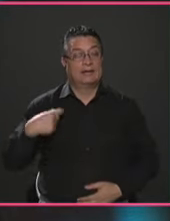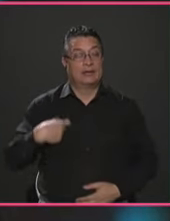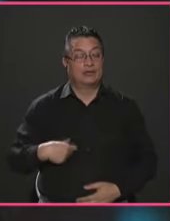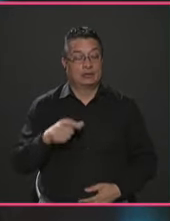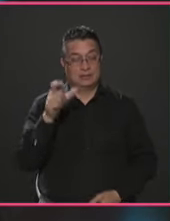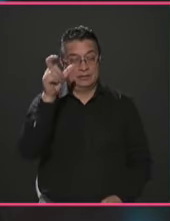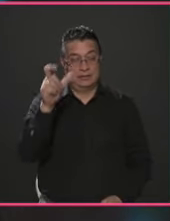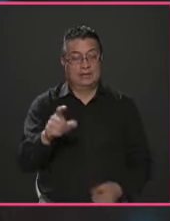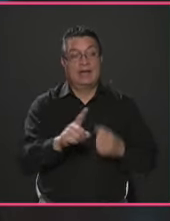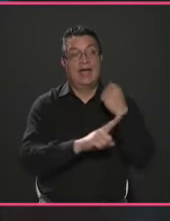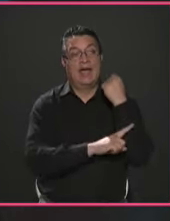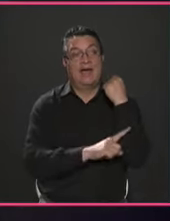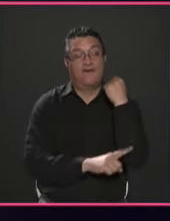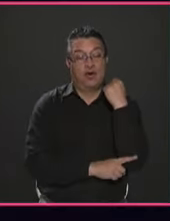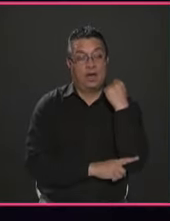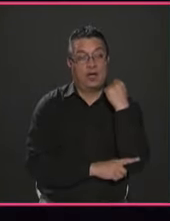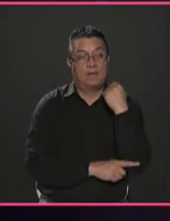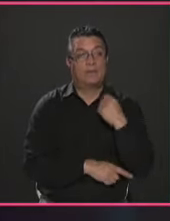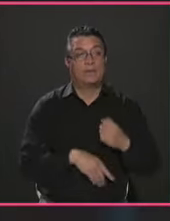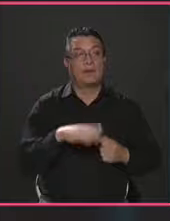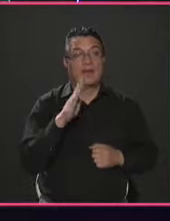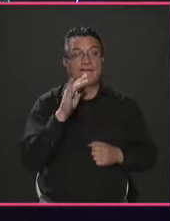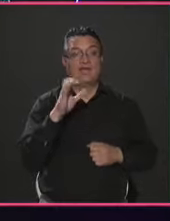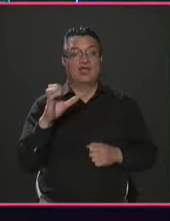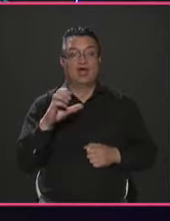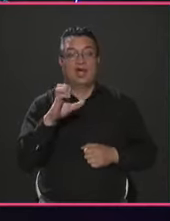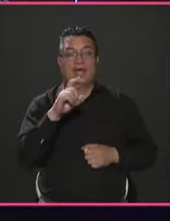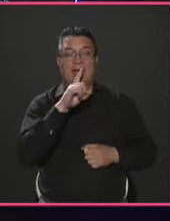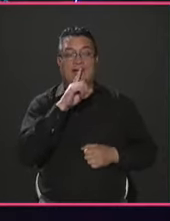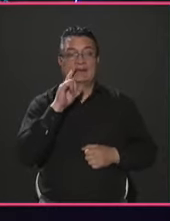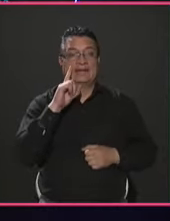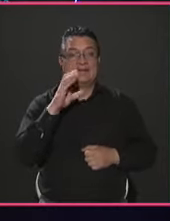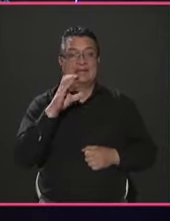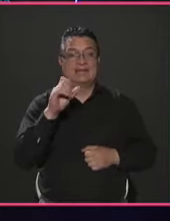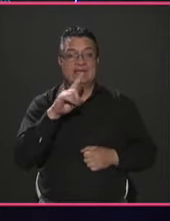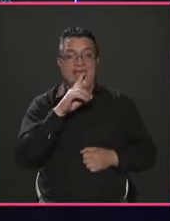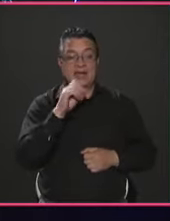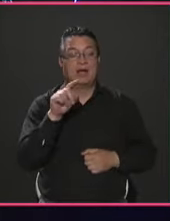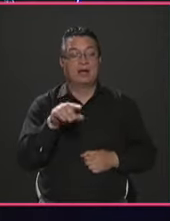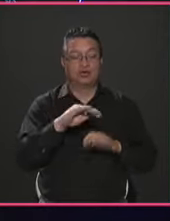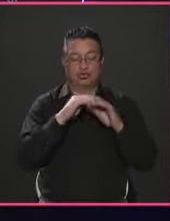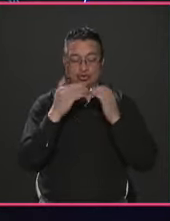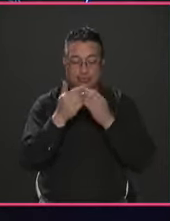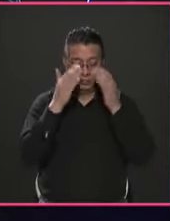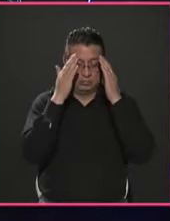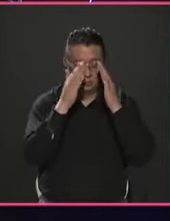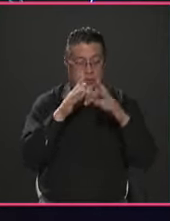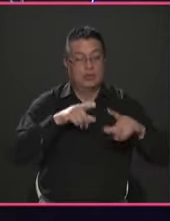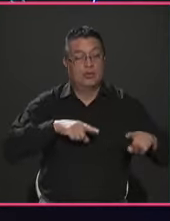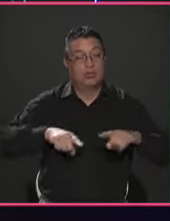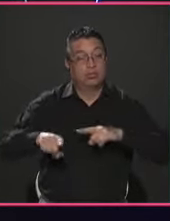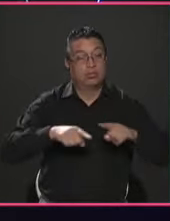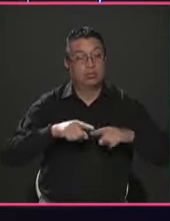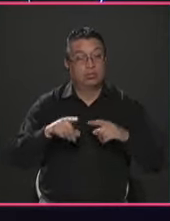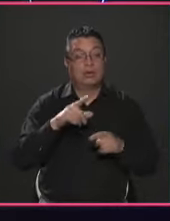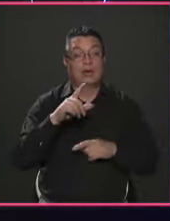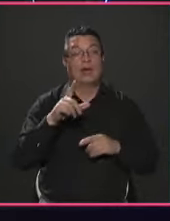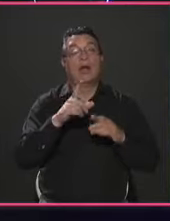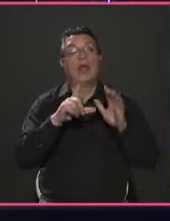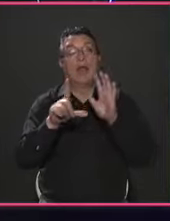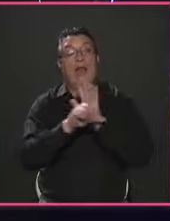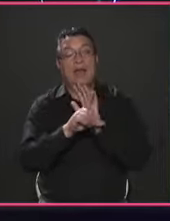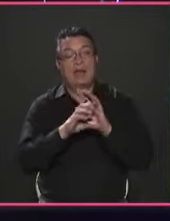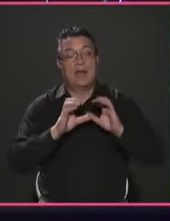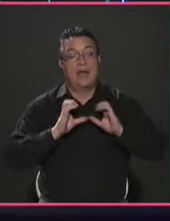él es abogado es bioeticista su carrera completa se ha enfocado en la interacción precisamente entre ley